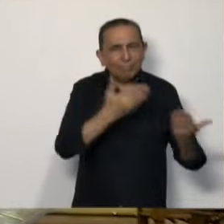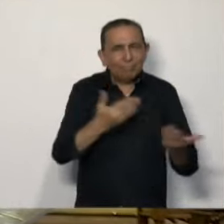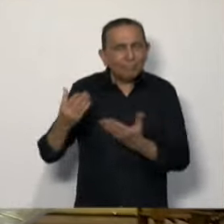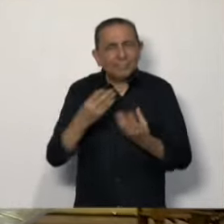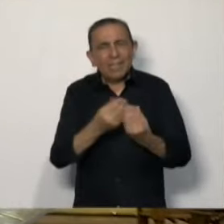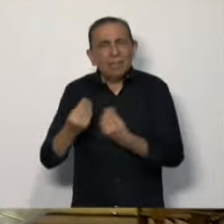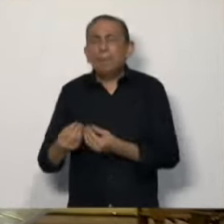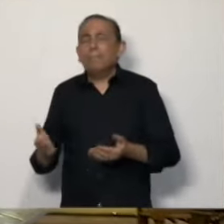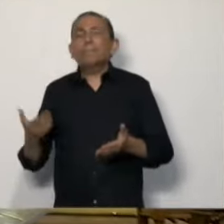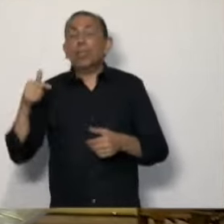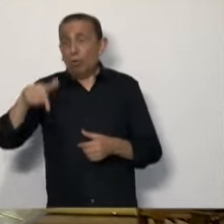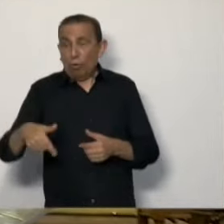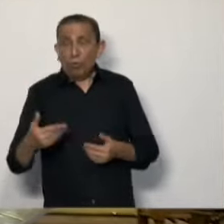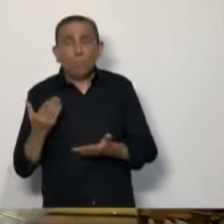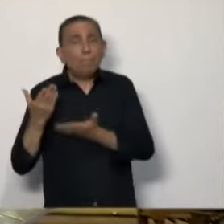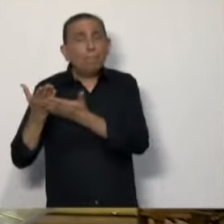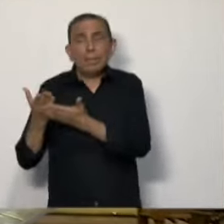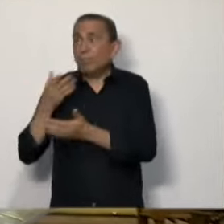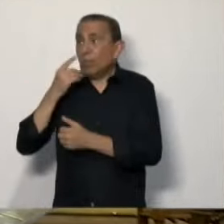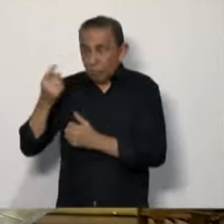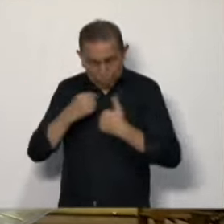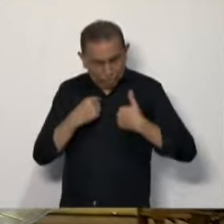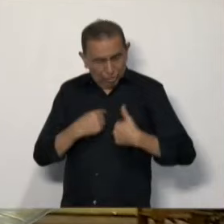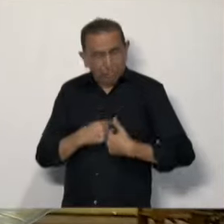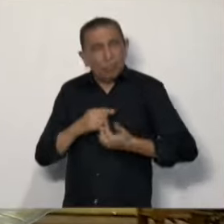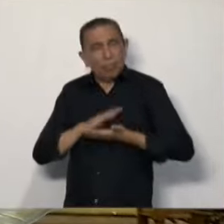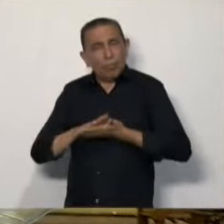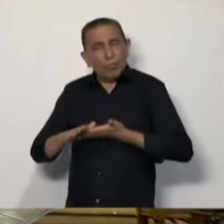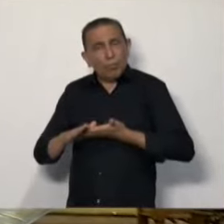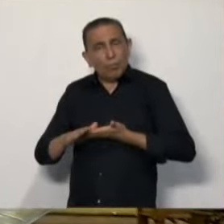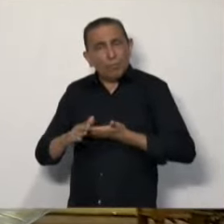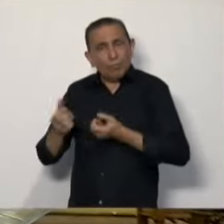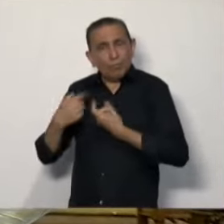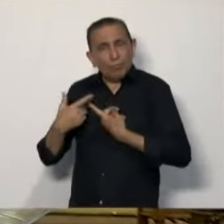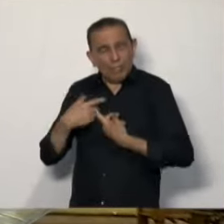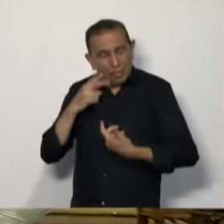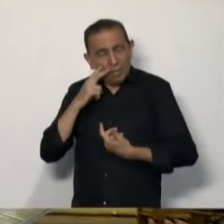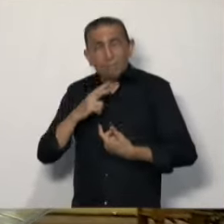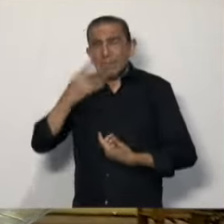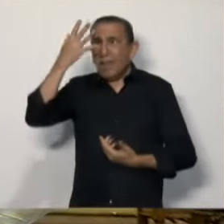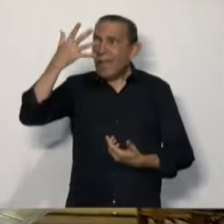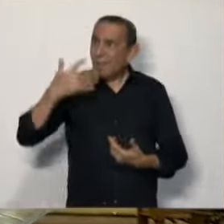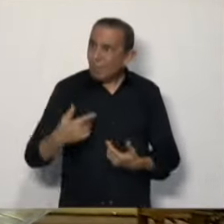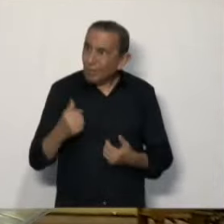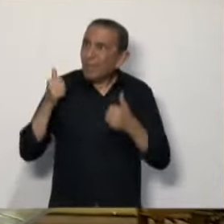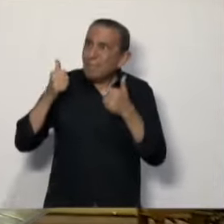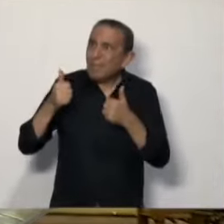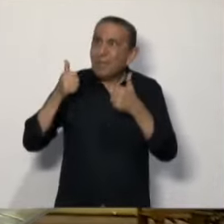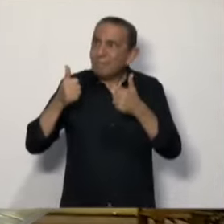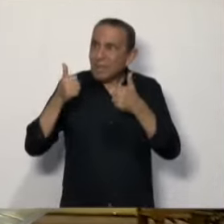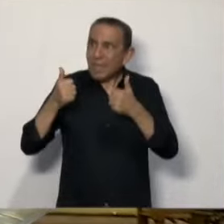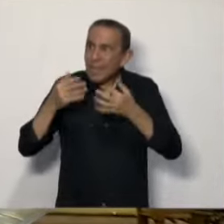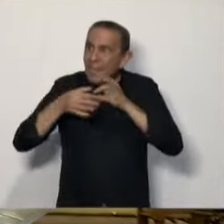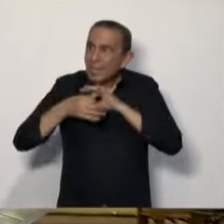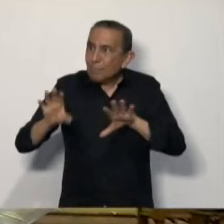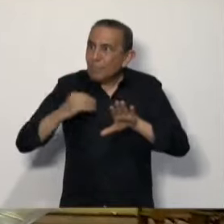entonces que nos regale un corazón nuevo, pero no un corazón nuevo para mirarnos al espejo y decir qué bueno que soy, me liberé del